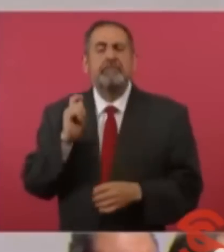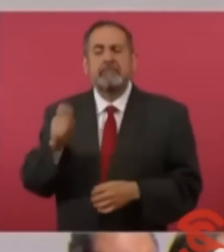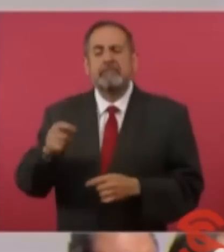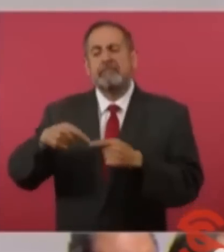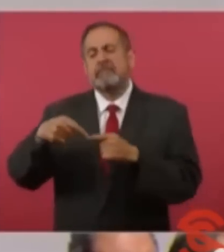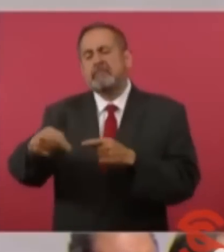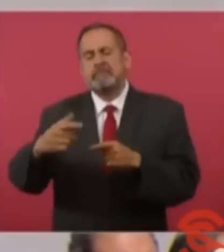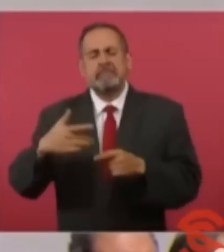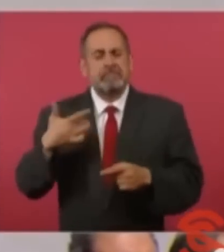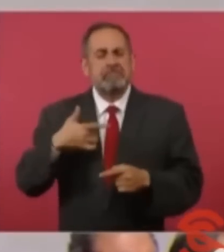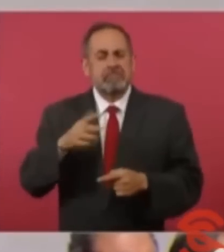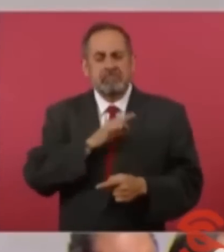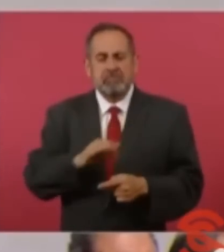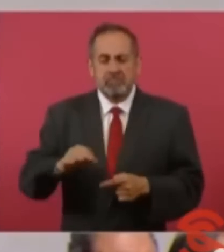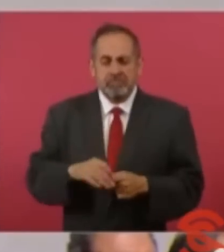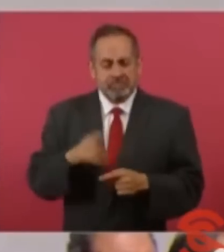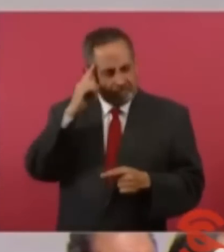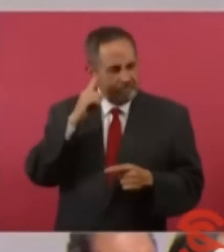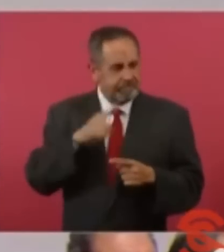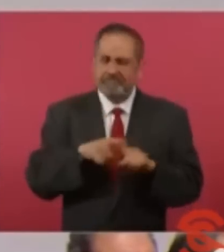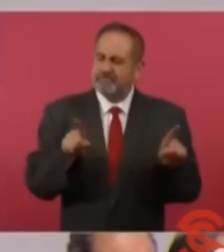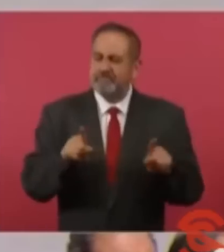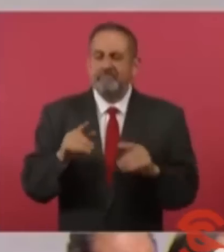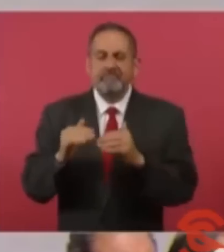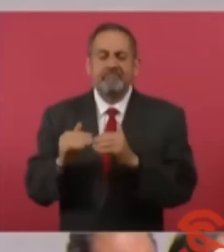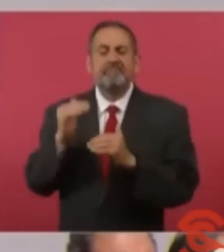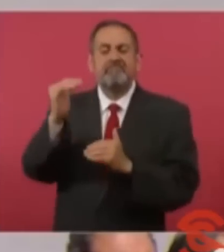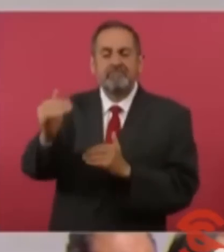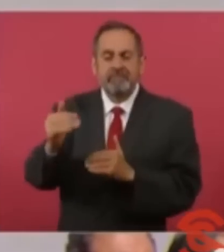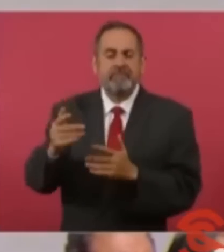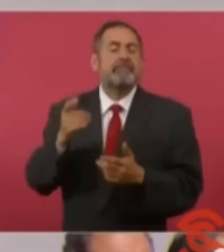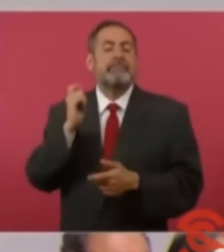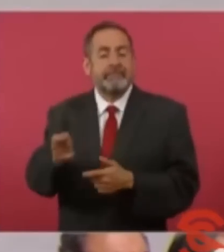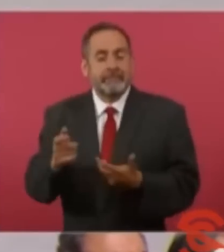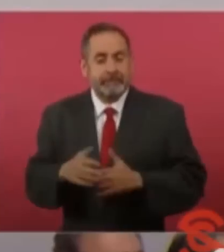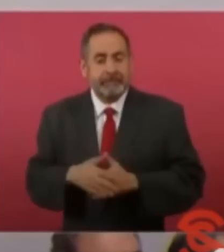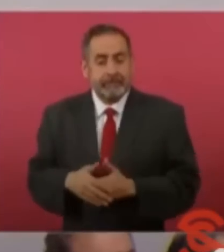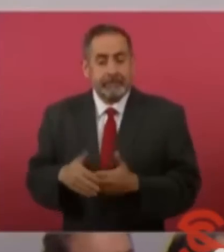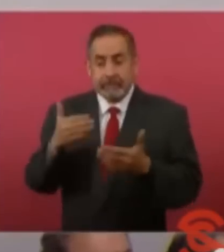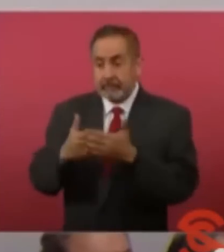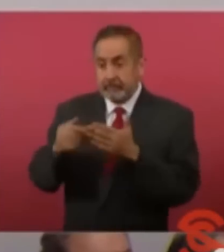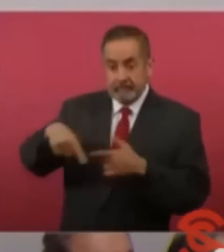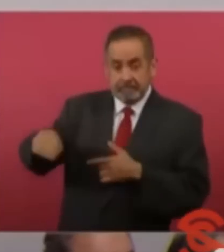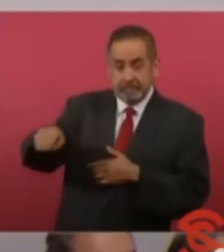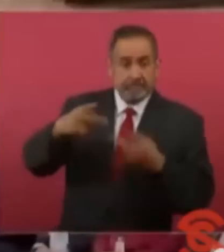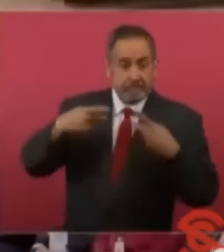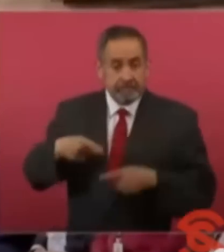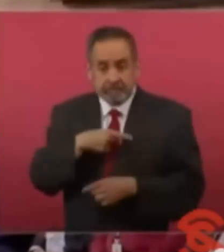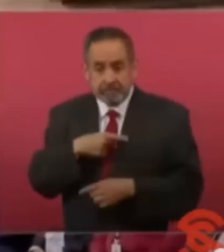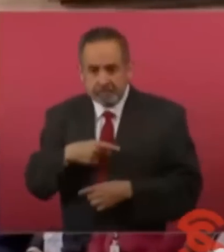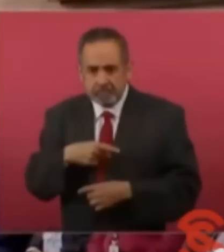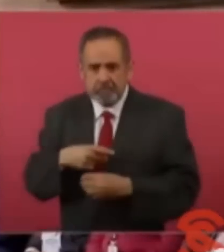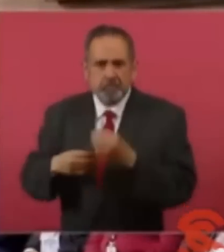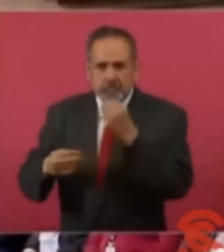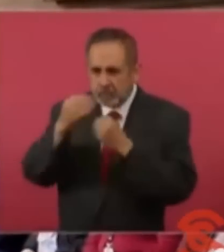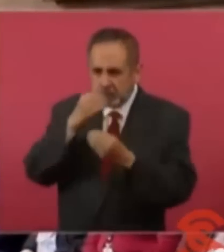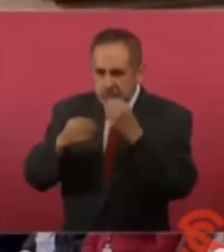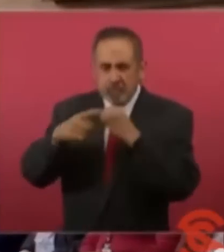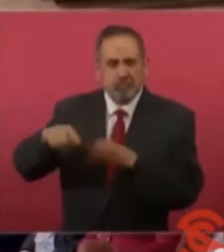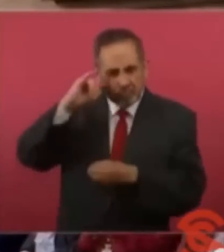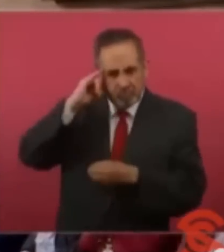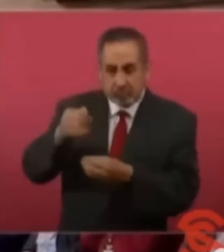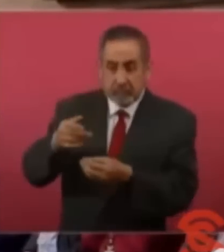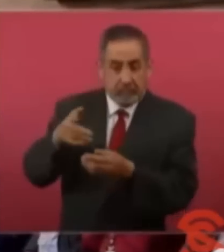posiblemente haga la diferencia de que ahora están comiendo los que nos dan de